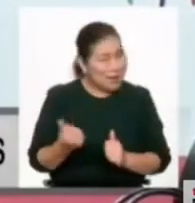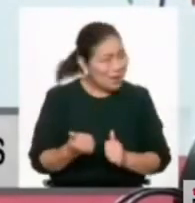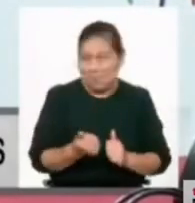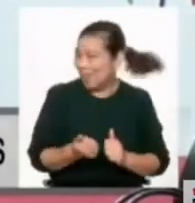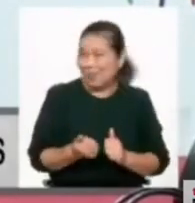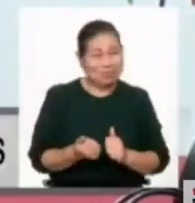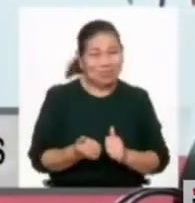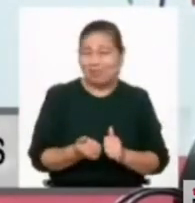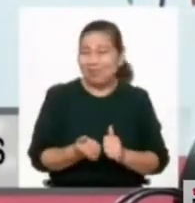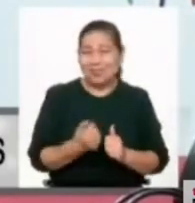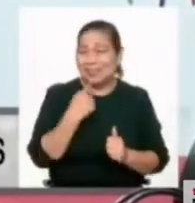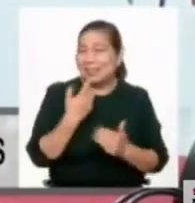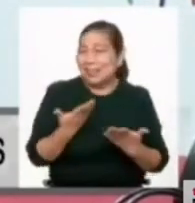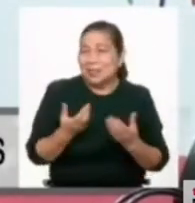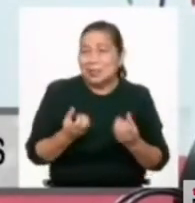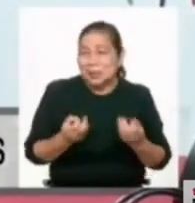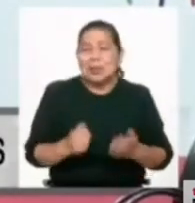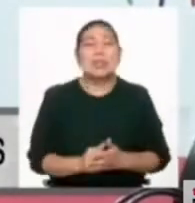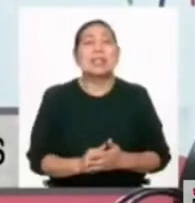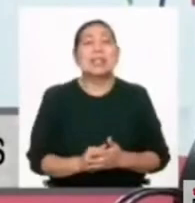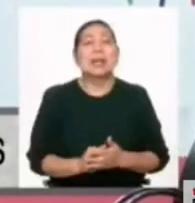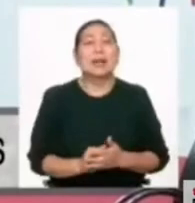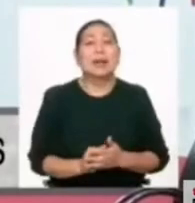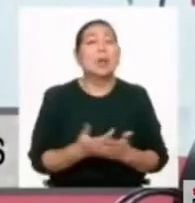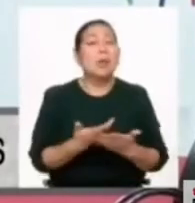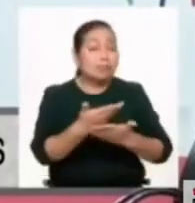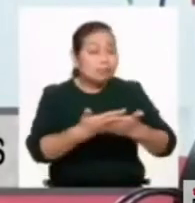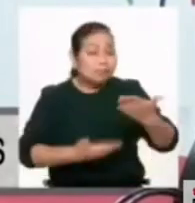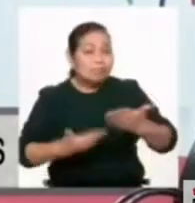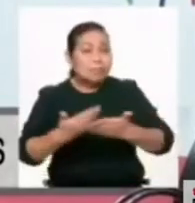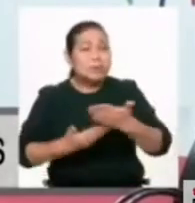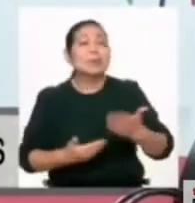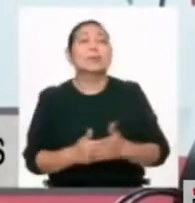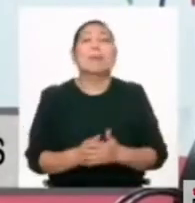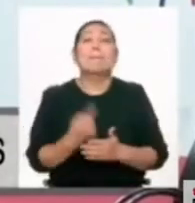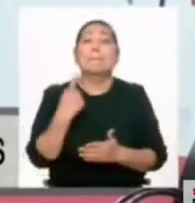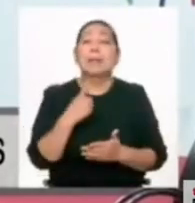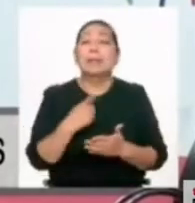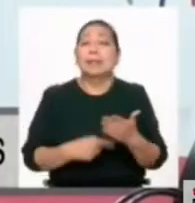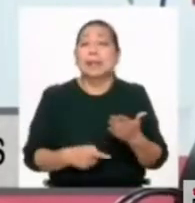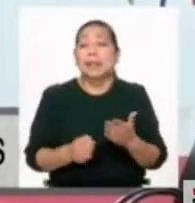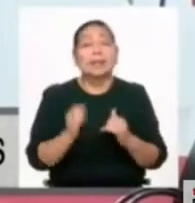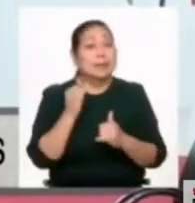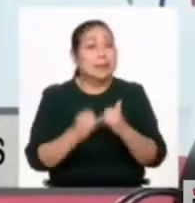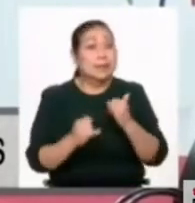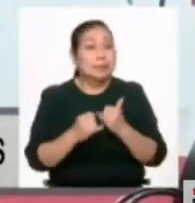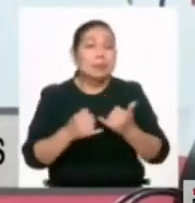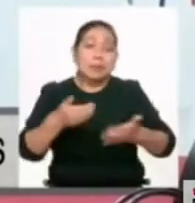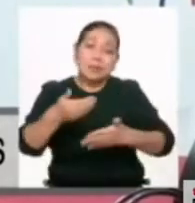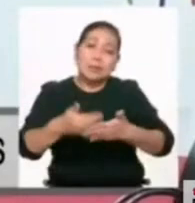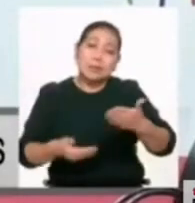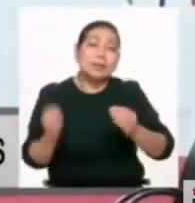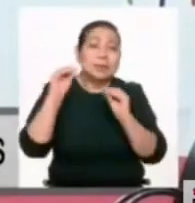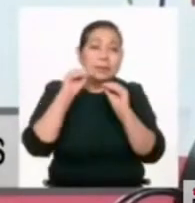mañana, sino que hay que hacer allí un expediente y realizar para terminar ese